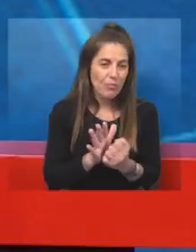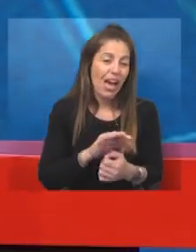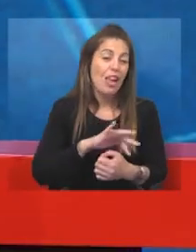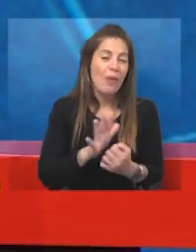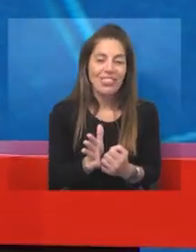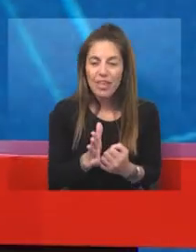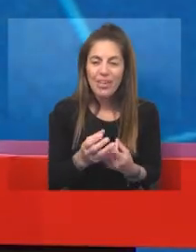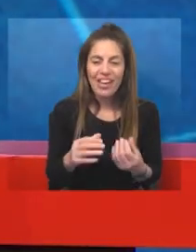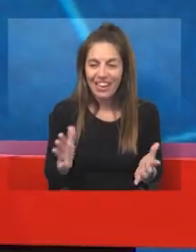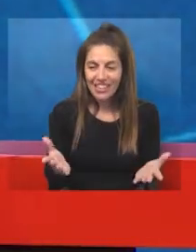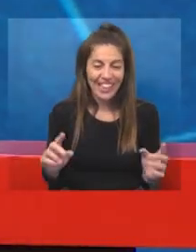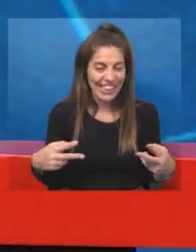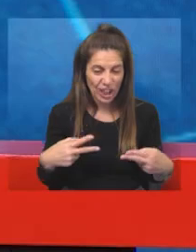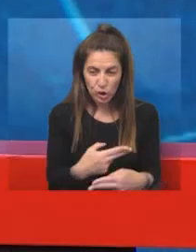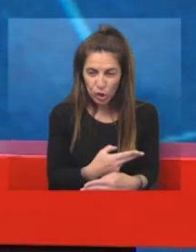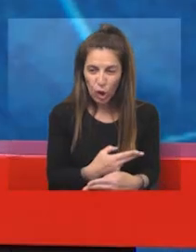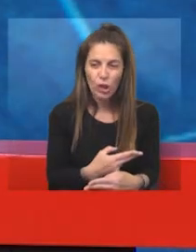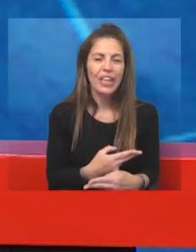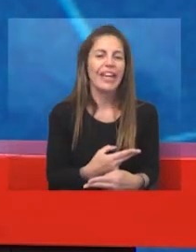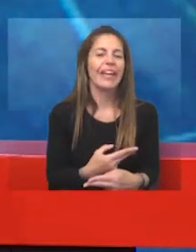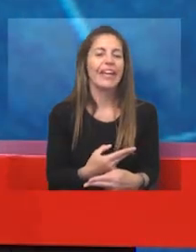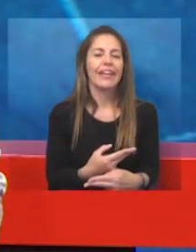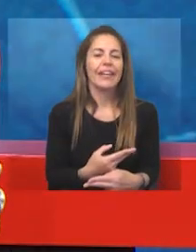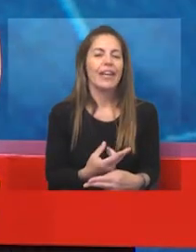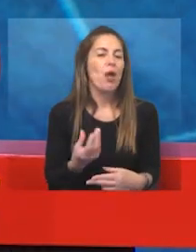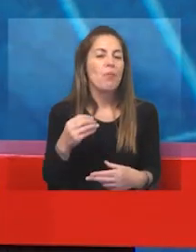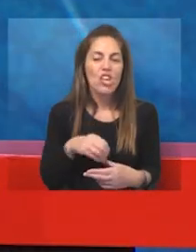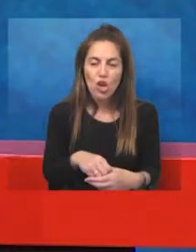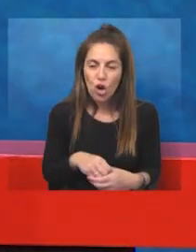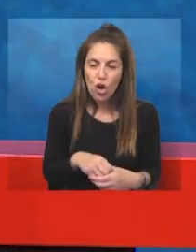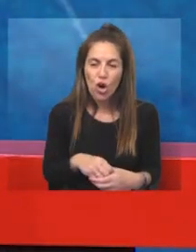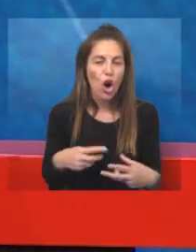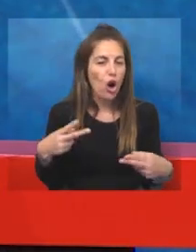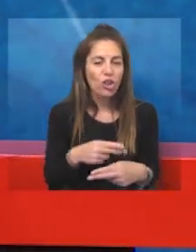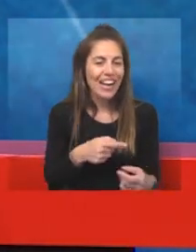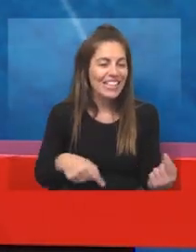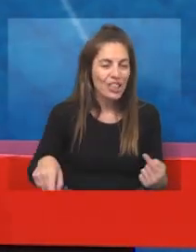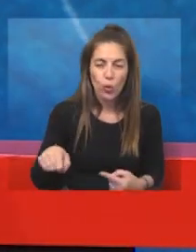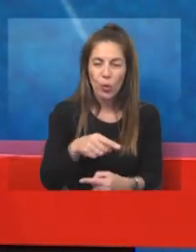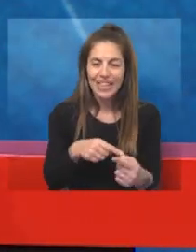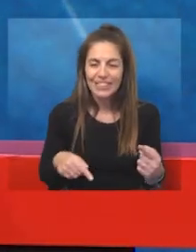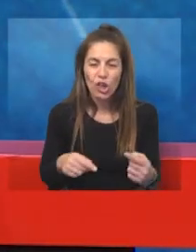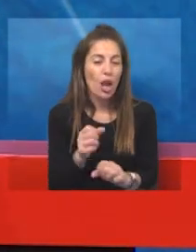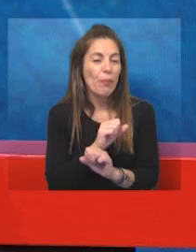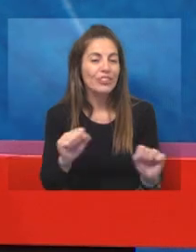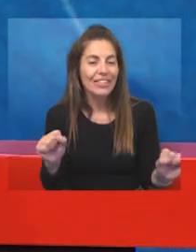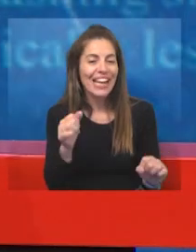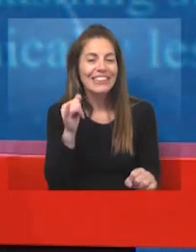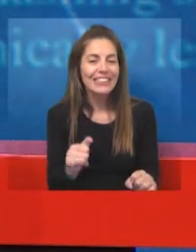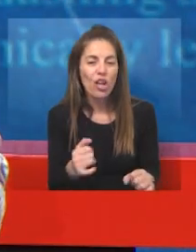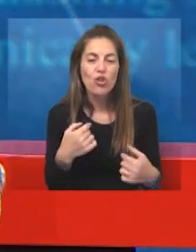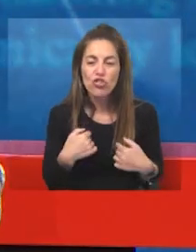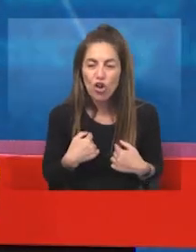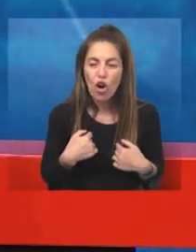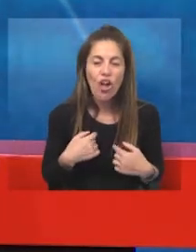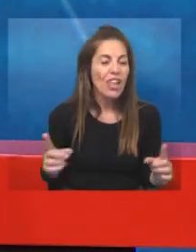implicó este restricción la pandemia implicó este eh cortar la circulación la la posibilidad que tengo yo